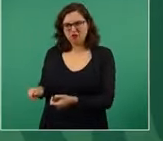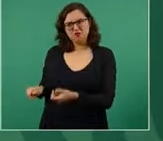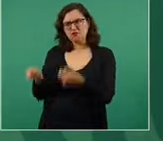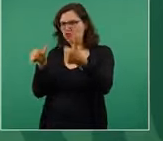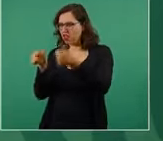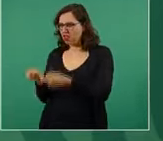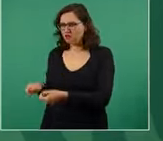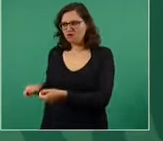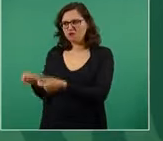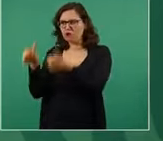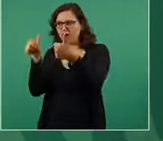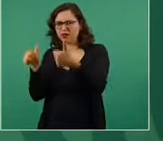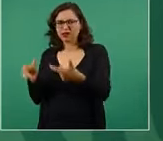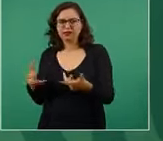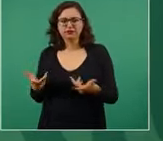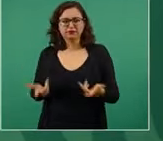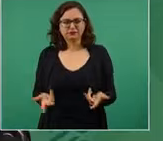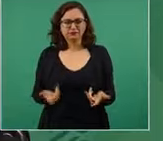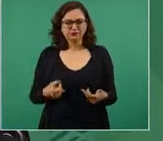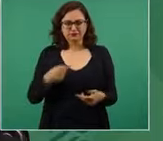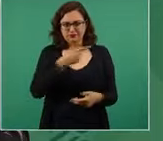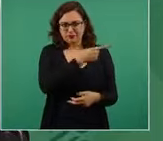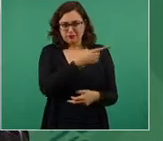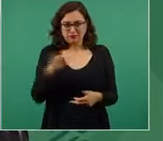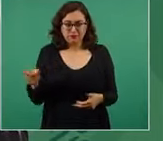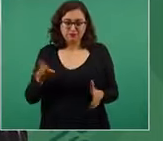por estar actuando